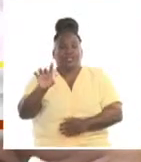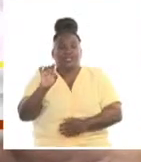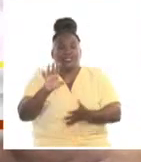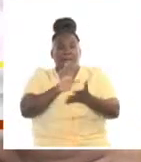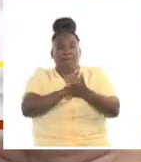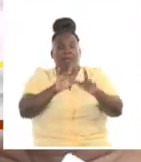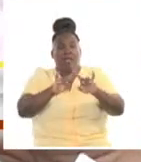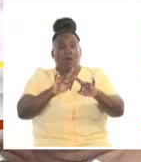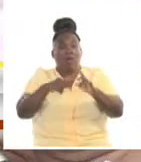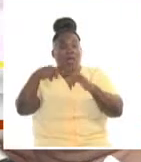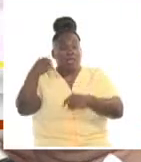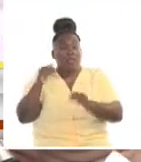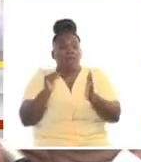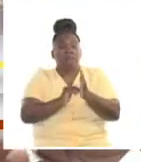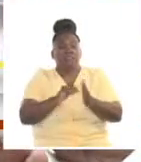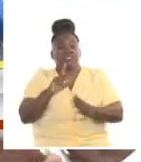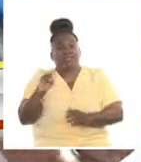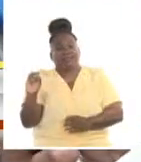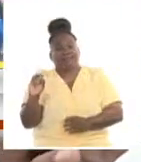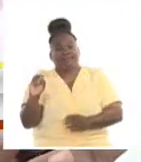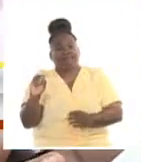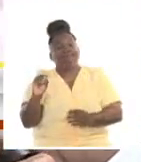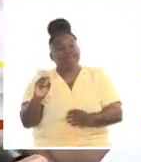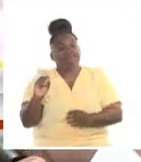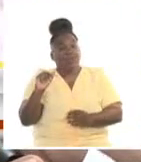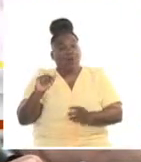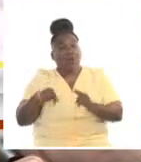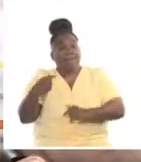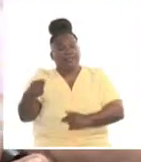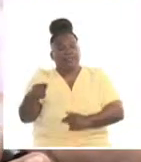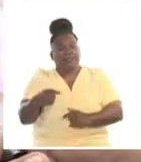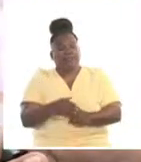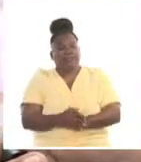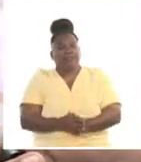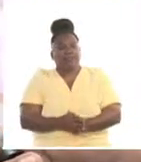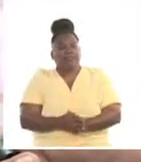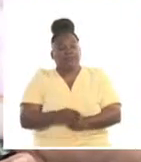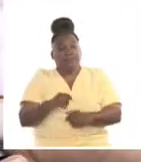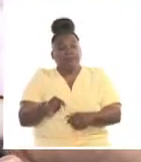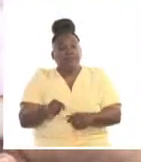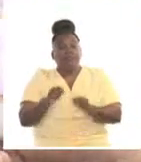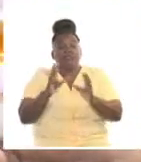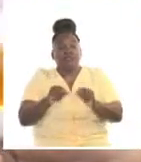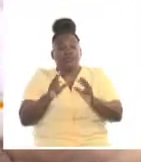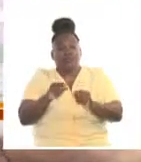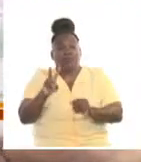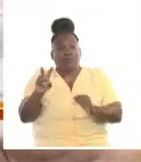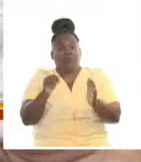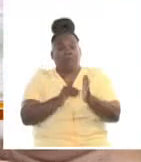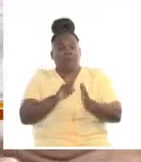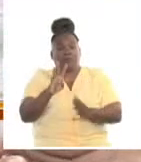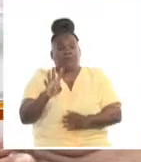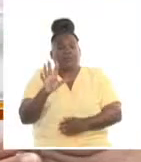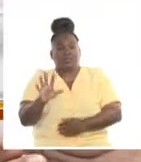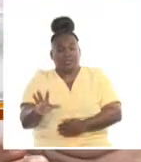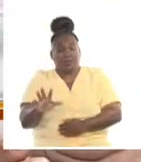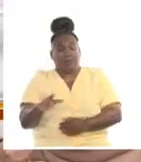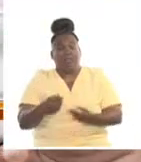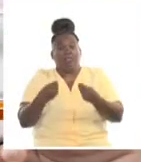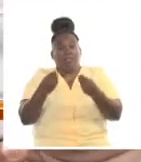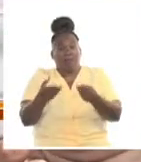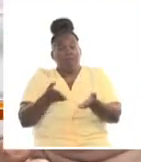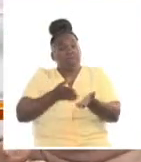fueron 1.173 megawatts en el horario máxima de demanda, resultado de 2.045 megawatts de disponibilidad, que se ha